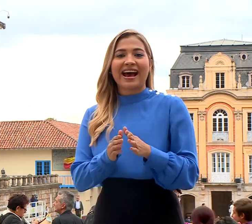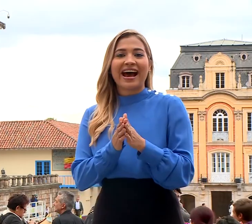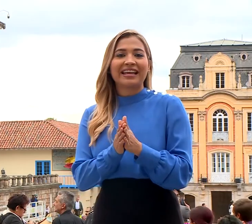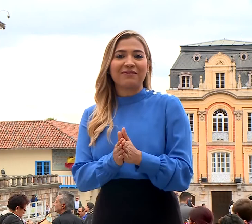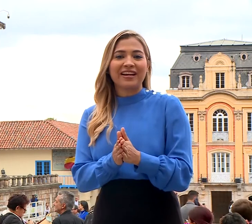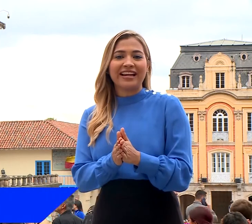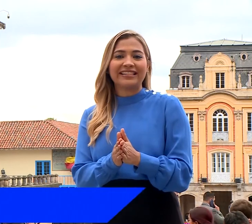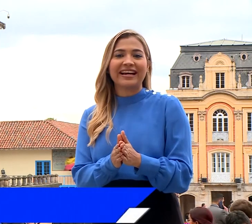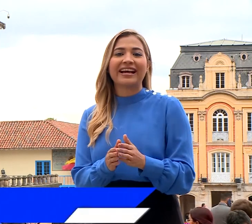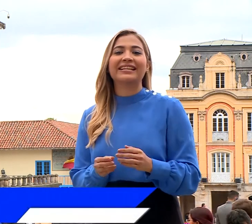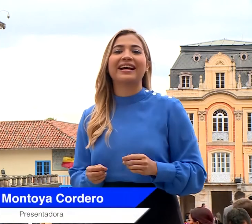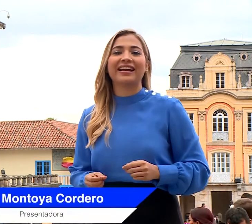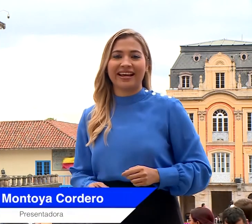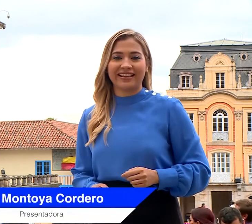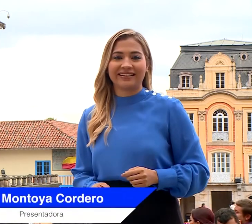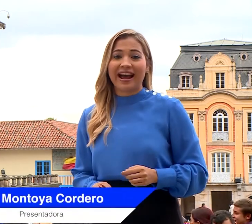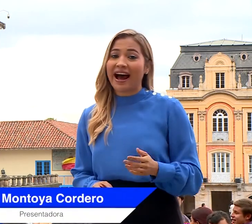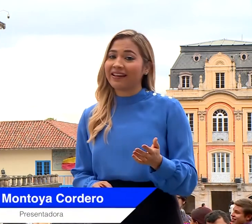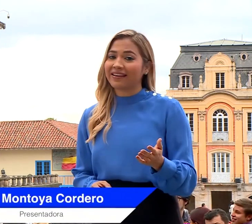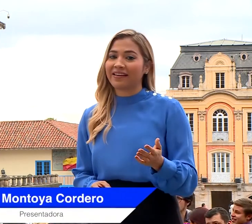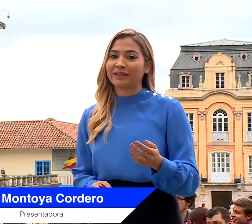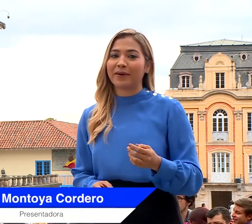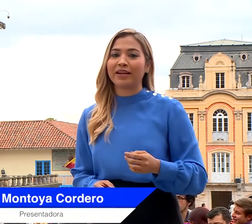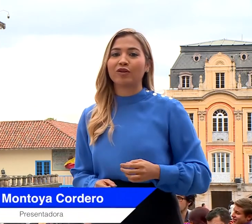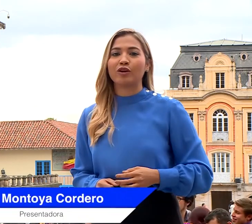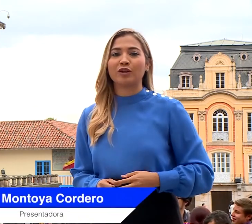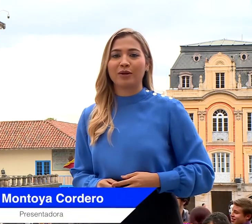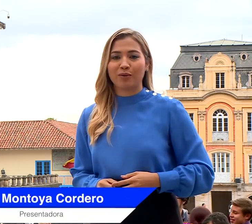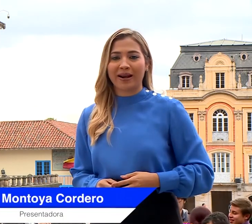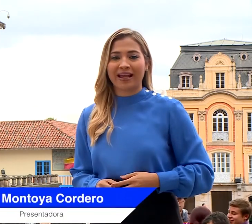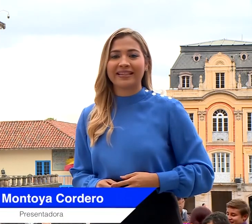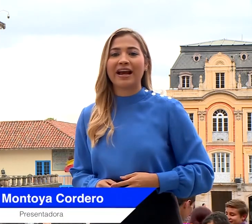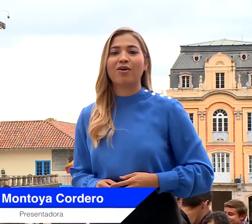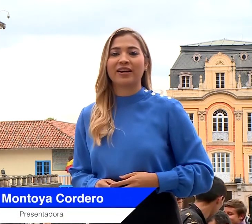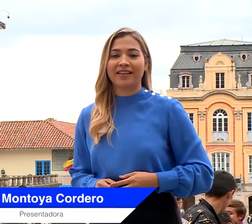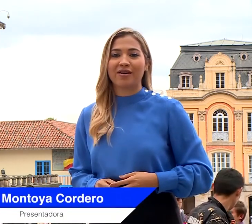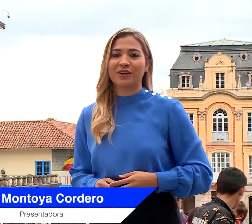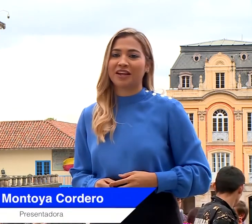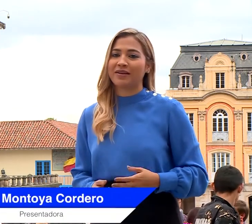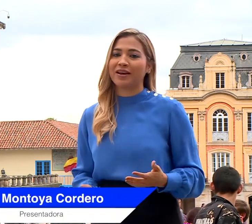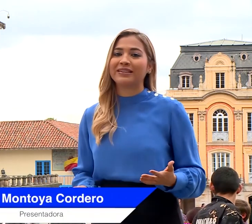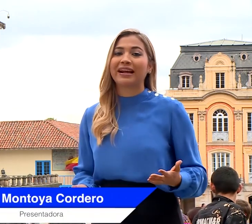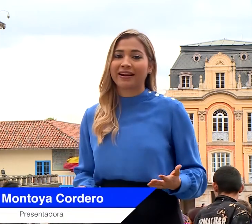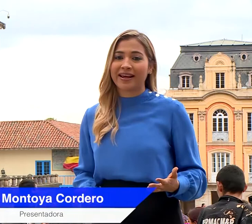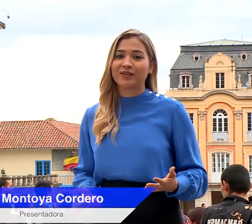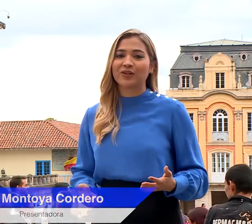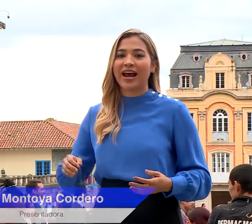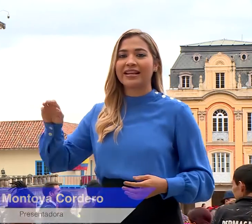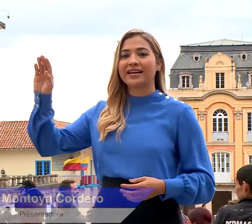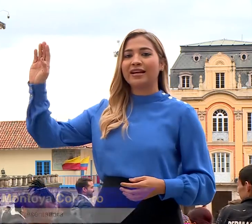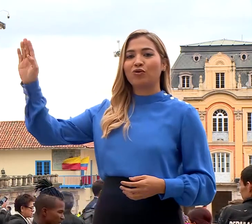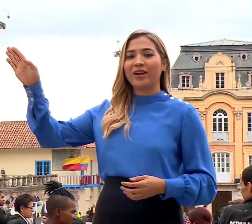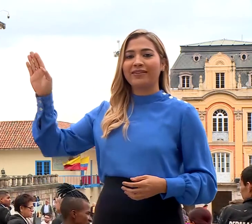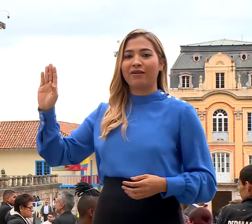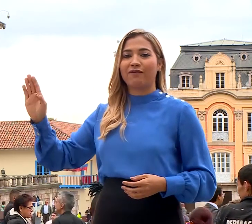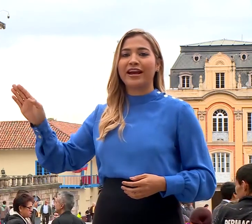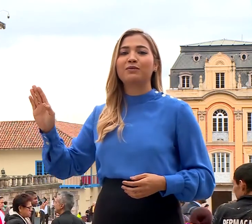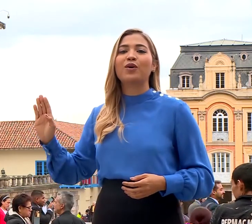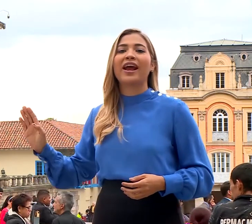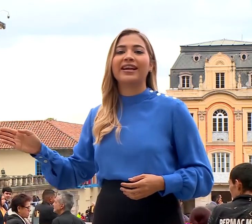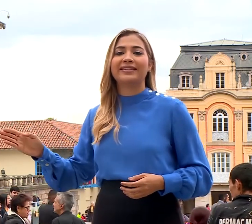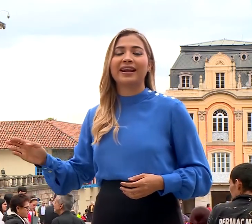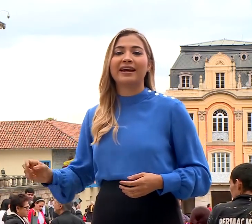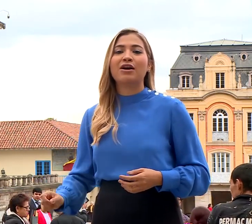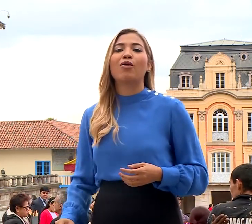aquí finaliza casa de leyes antes de despedirnos los invito para que sigan conectados a través de nuestras redes sociales twitter facebook